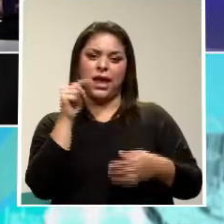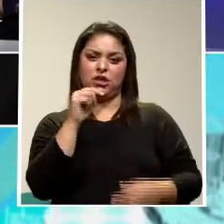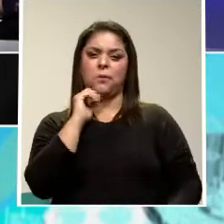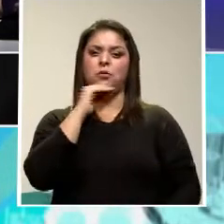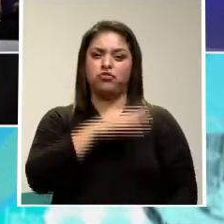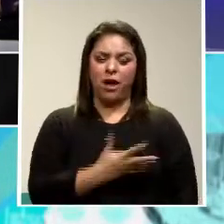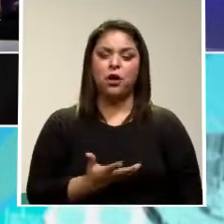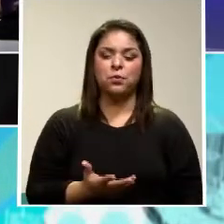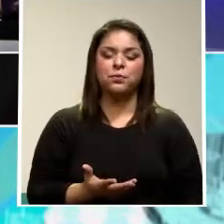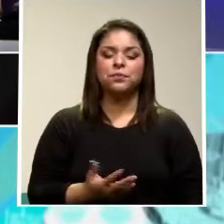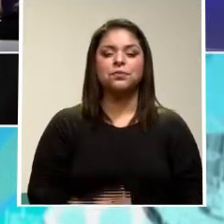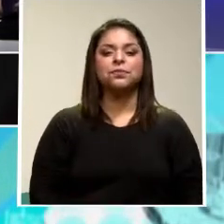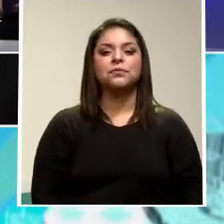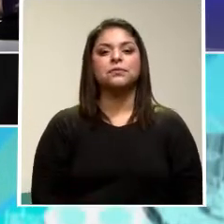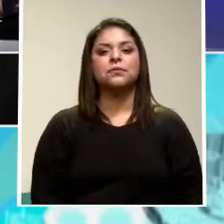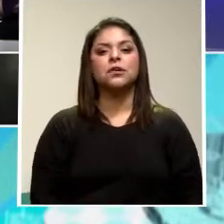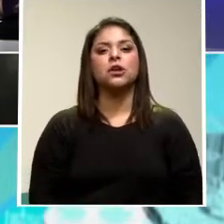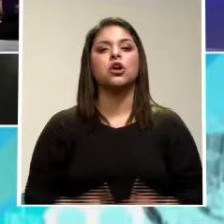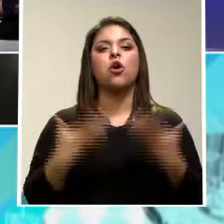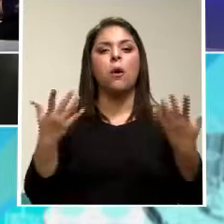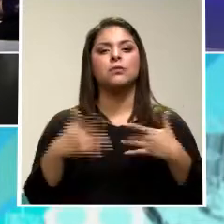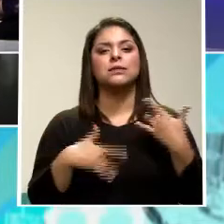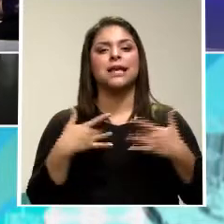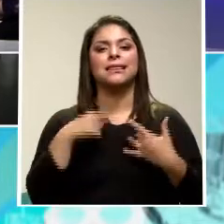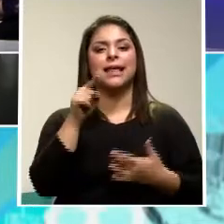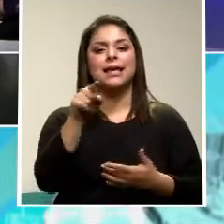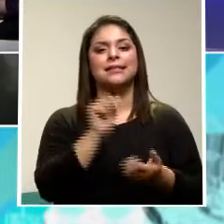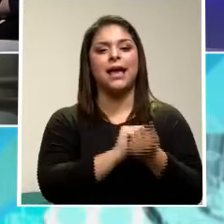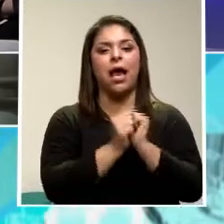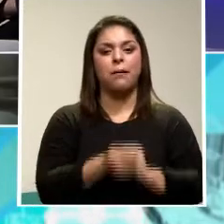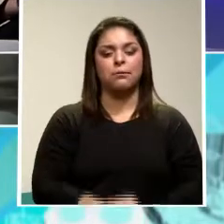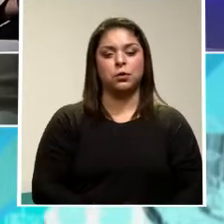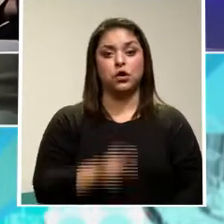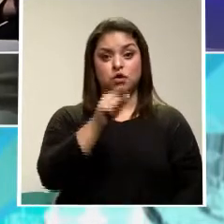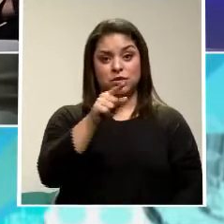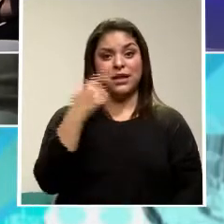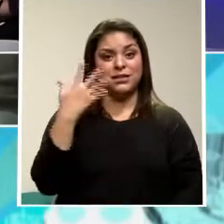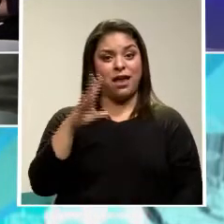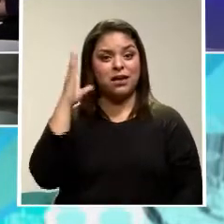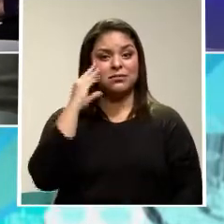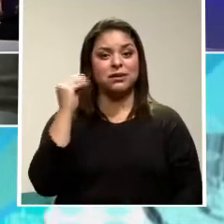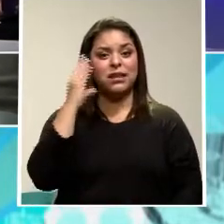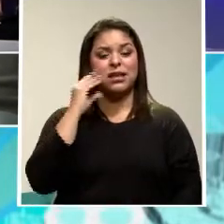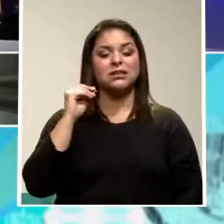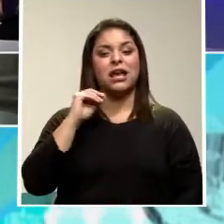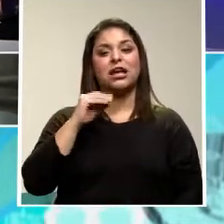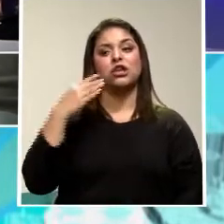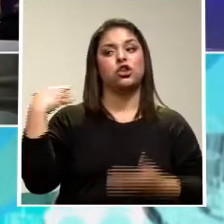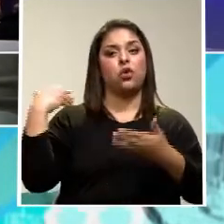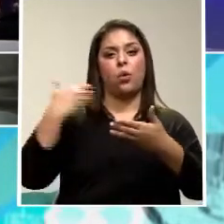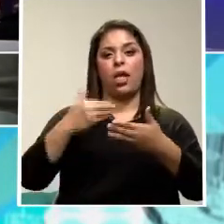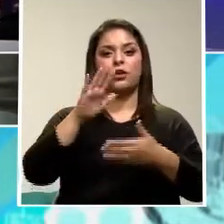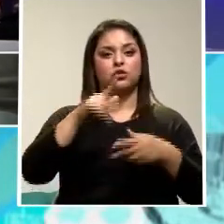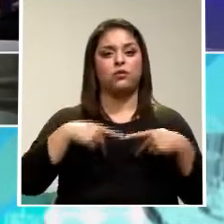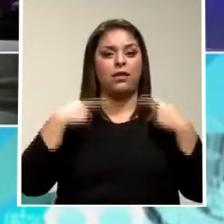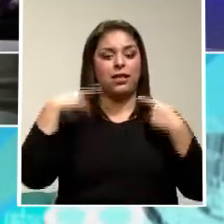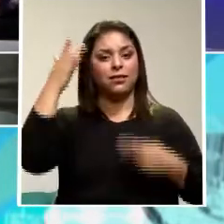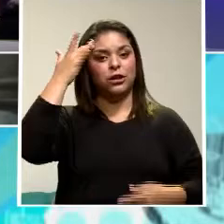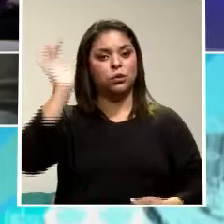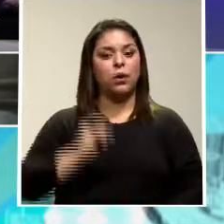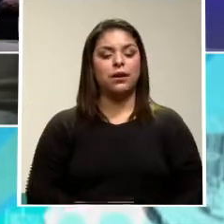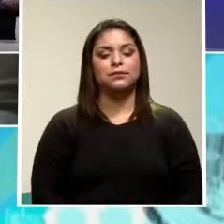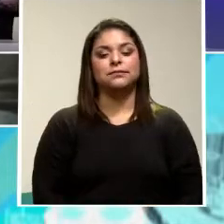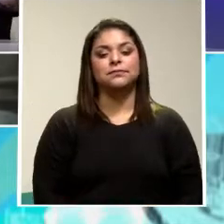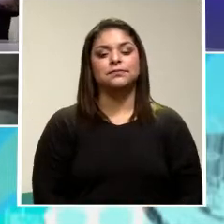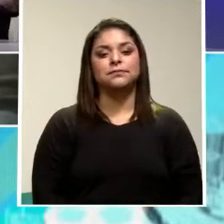¿verdad? ¿Cómo sentís ese cambio? Que lo viviste además en el curso de tu vida intelectual.